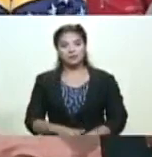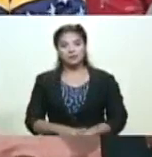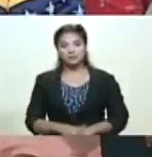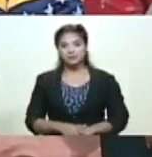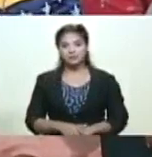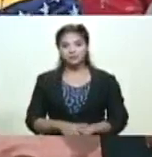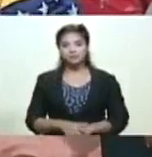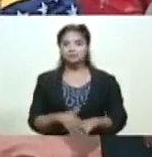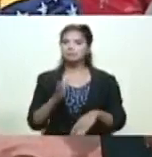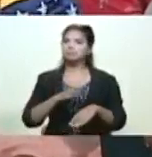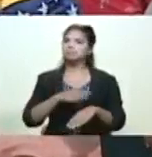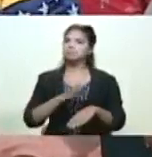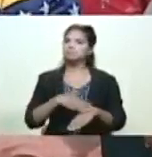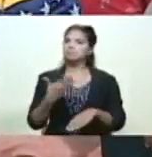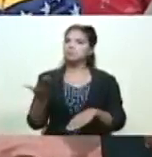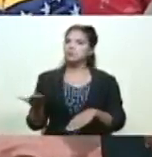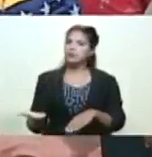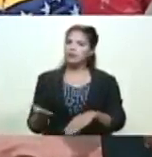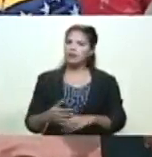¿por qué